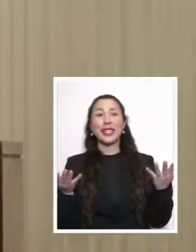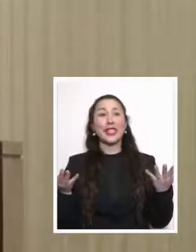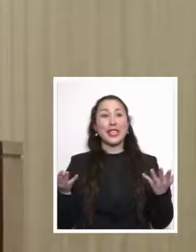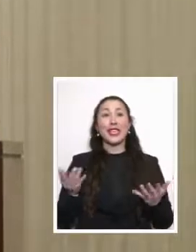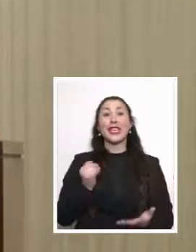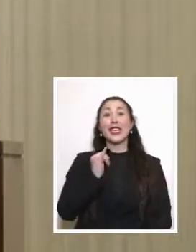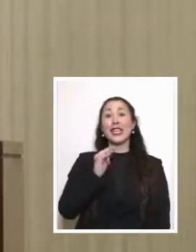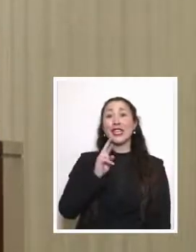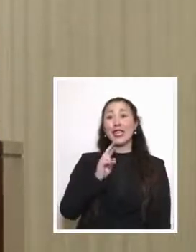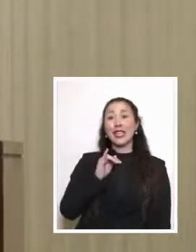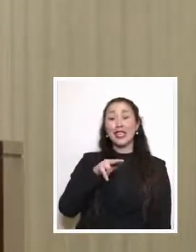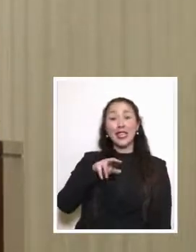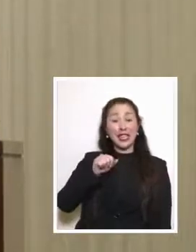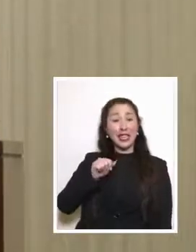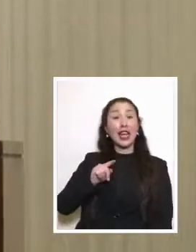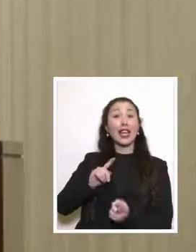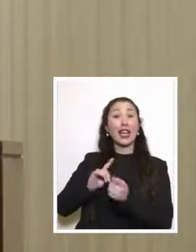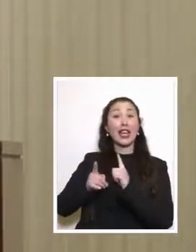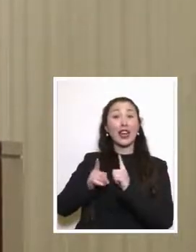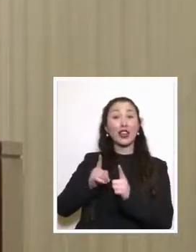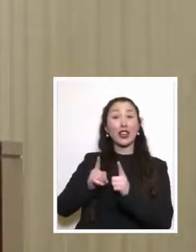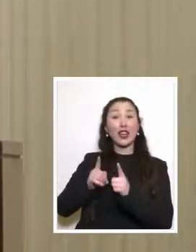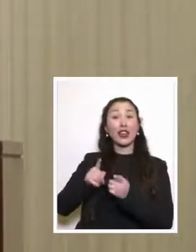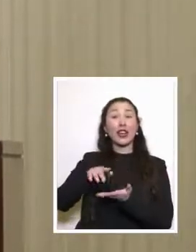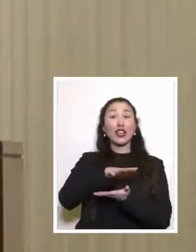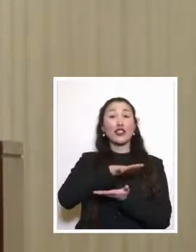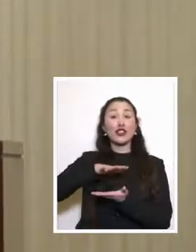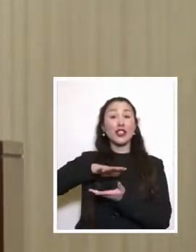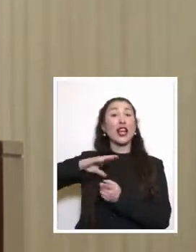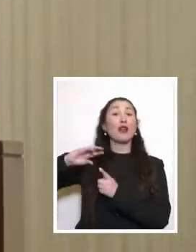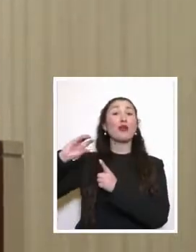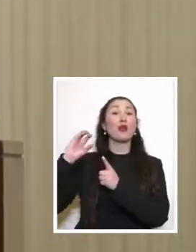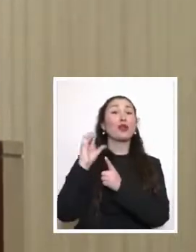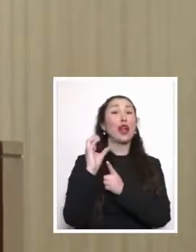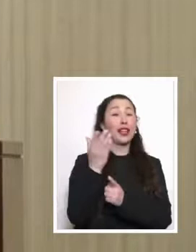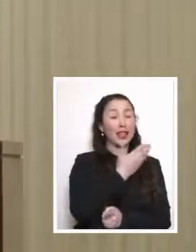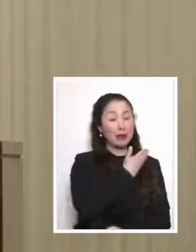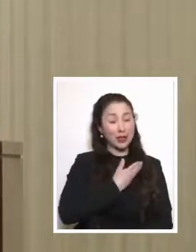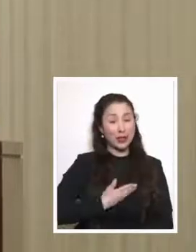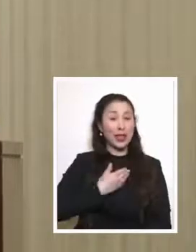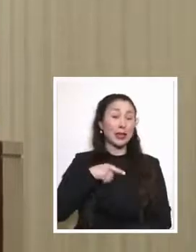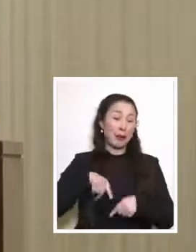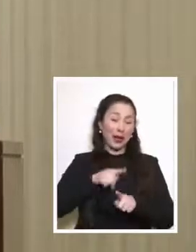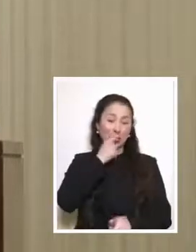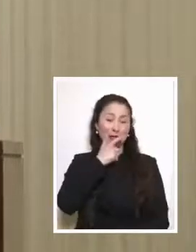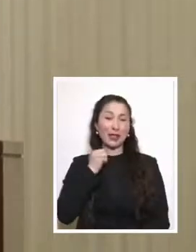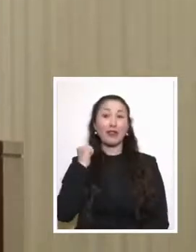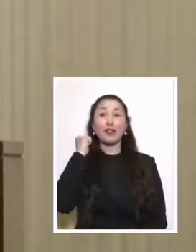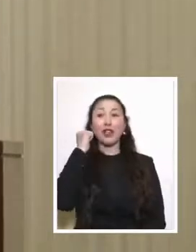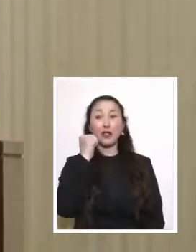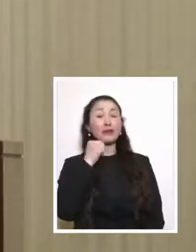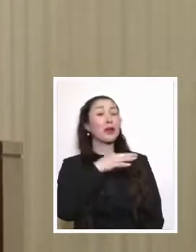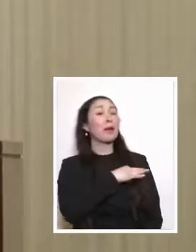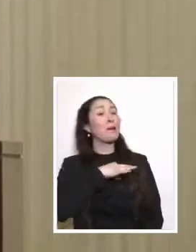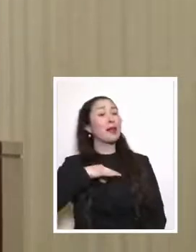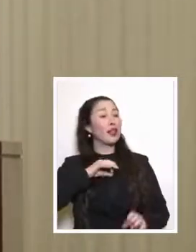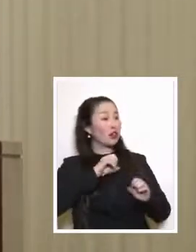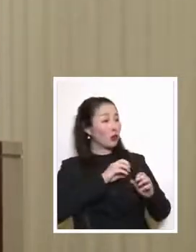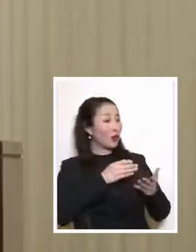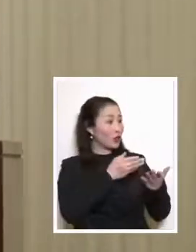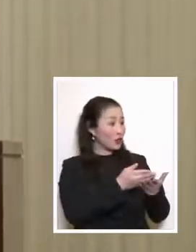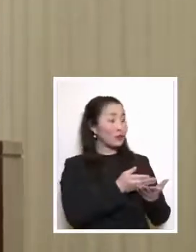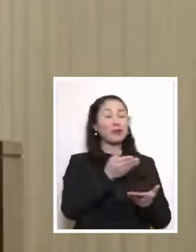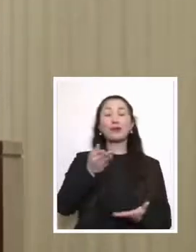Irina Caramanos, coordinadora sociocultural de la Presidencia, señor Marco Antonio Ávila, ministro de Educación, señora